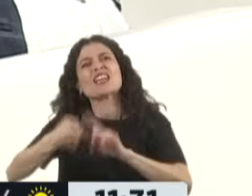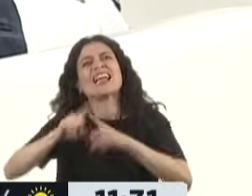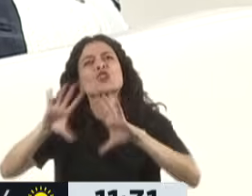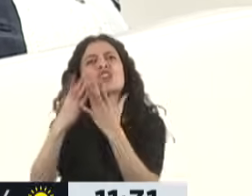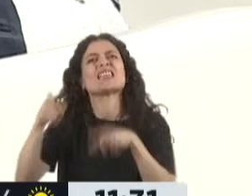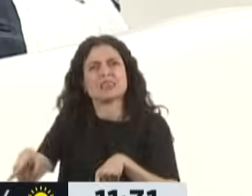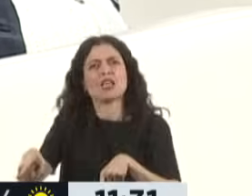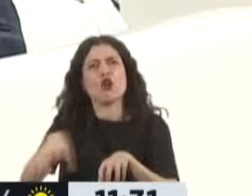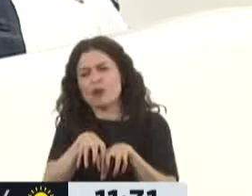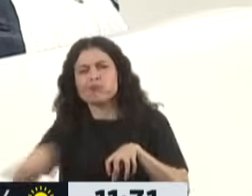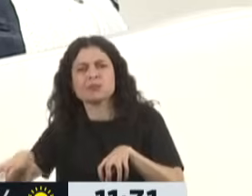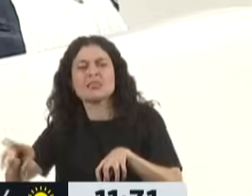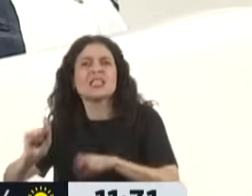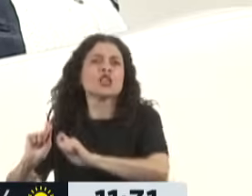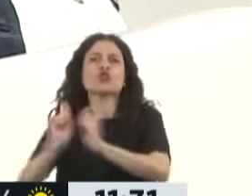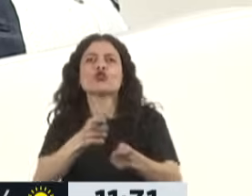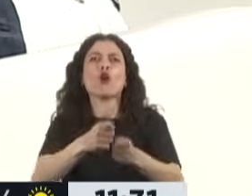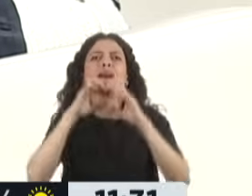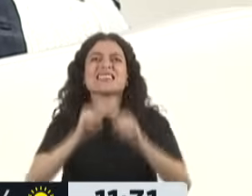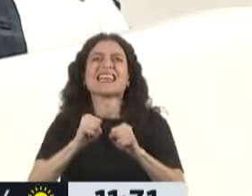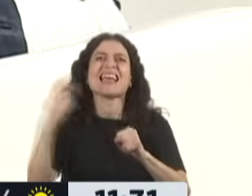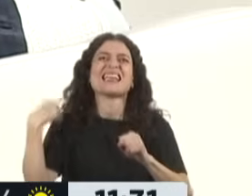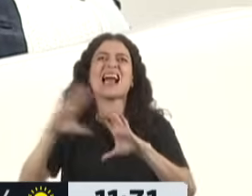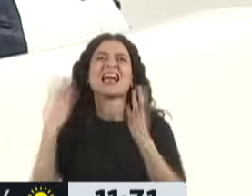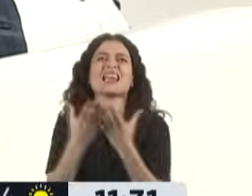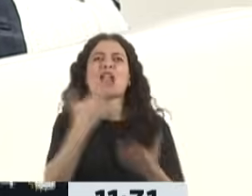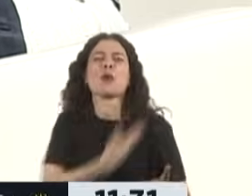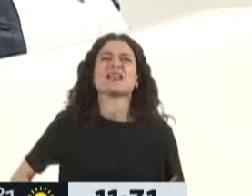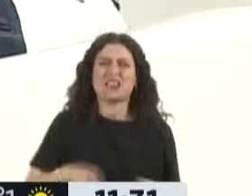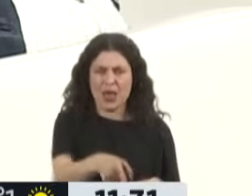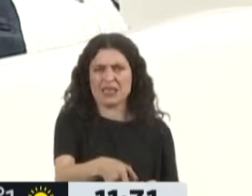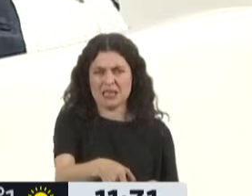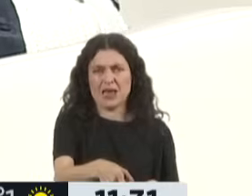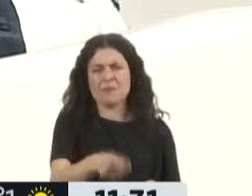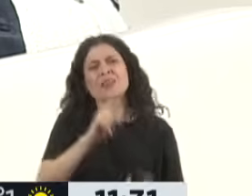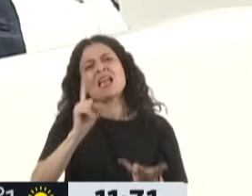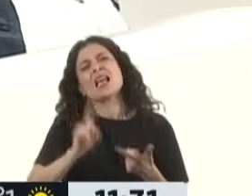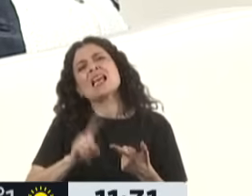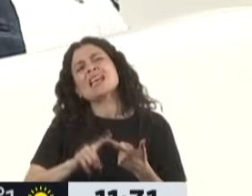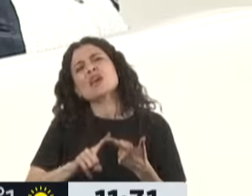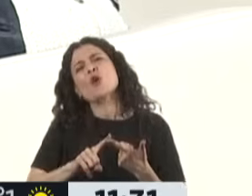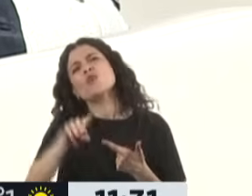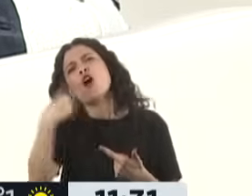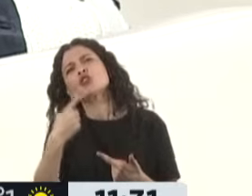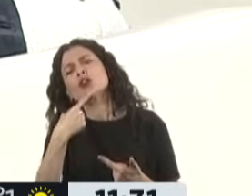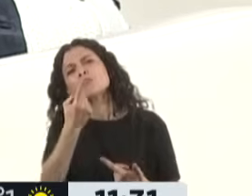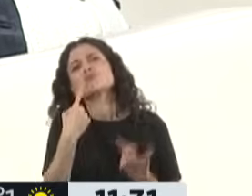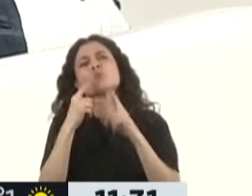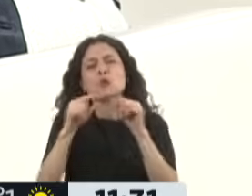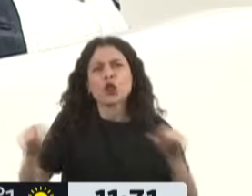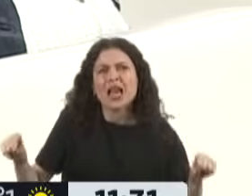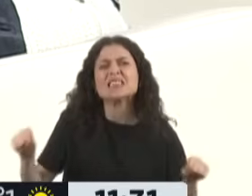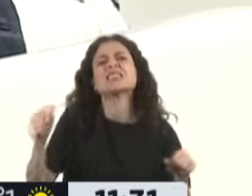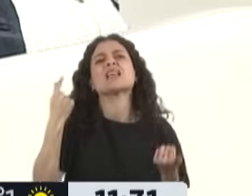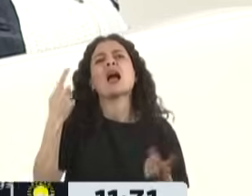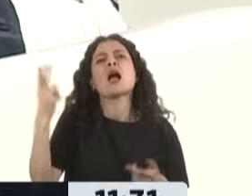Exteriores a la Secretaría General de la Presidencia? Y la segunda es respecto del reclamo que hoy anunció el